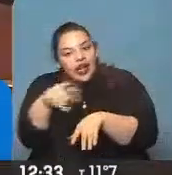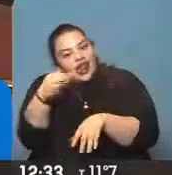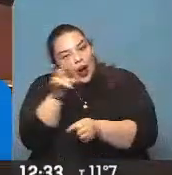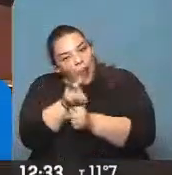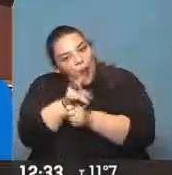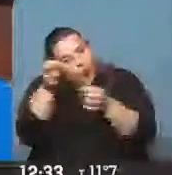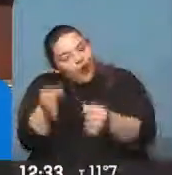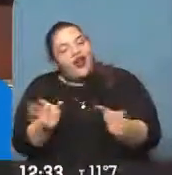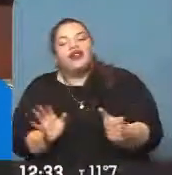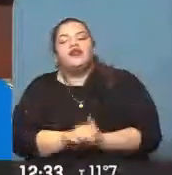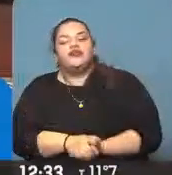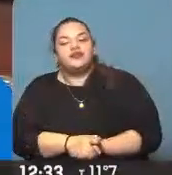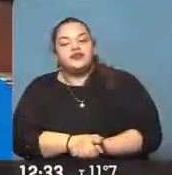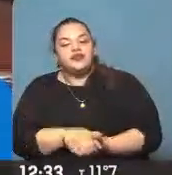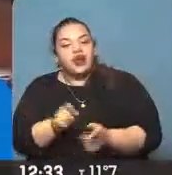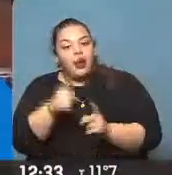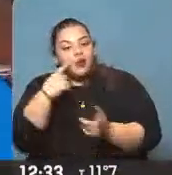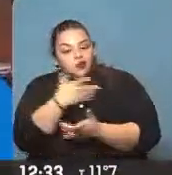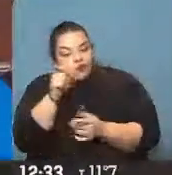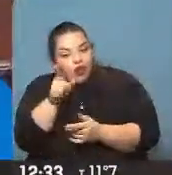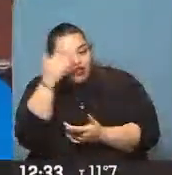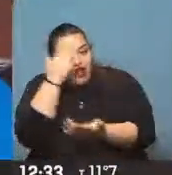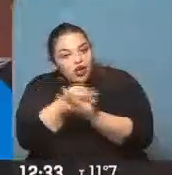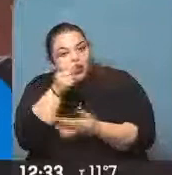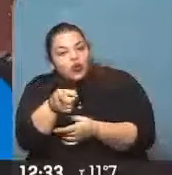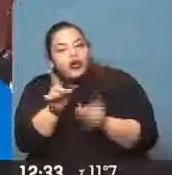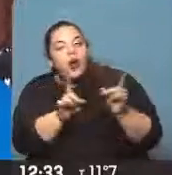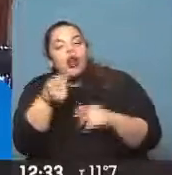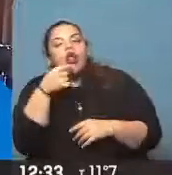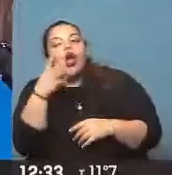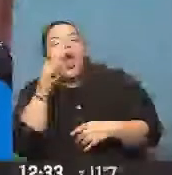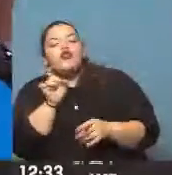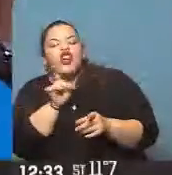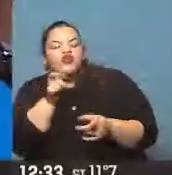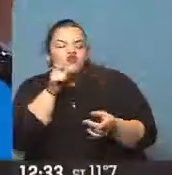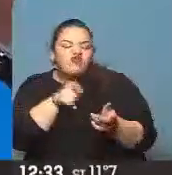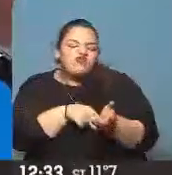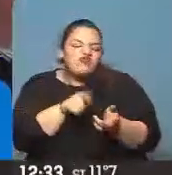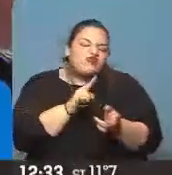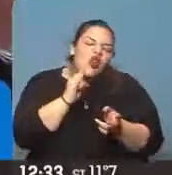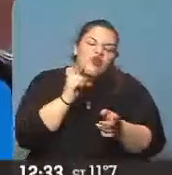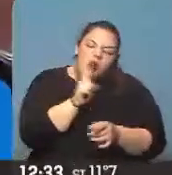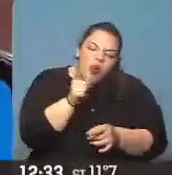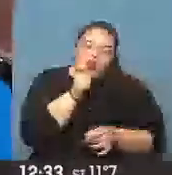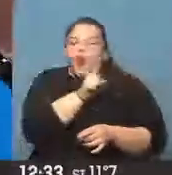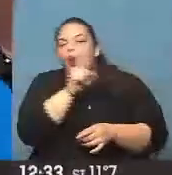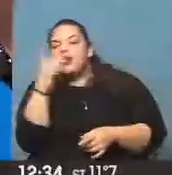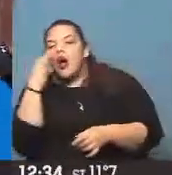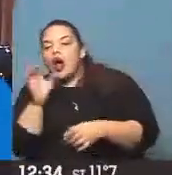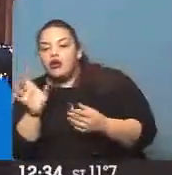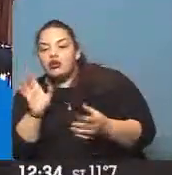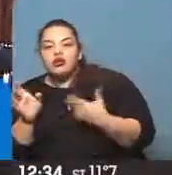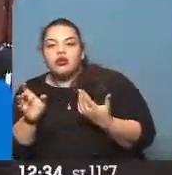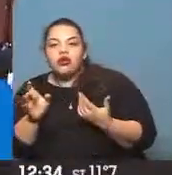se los pusieron delante tuyo se los probaron algunos la petaca tengo que modificar esto la plantilla no en realidad